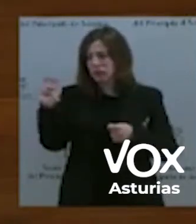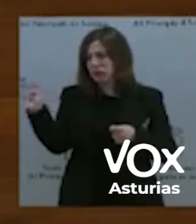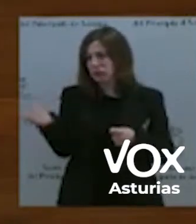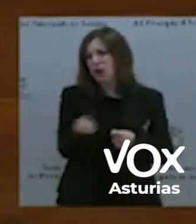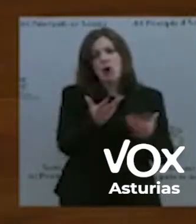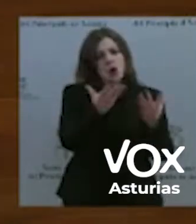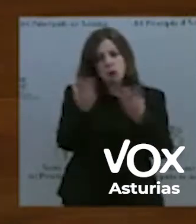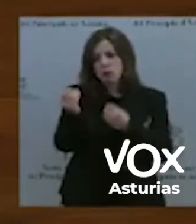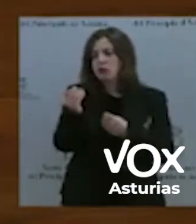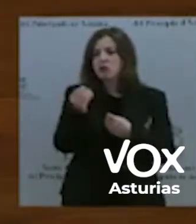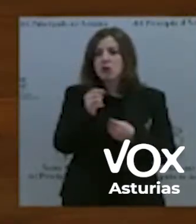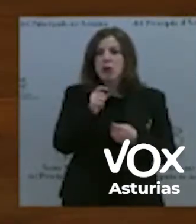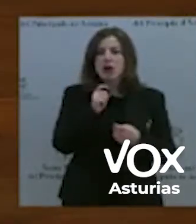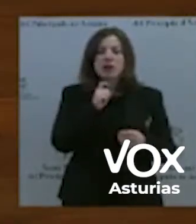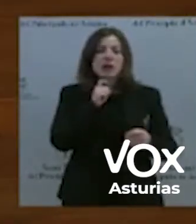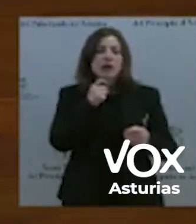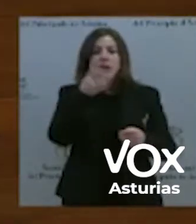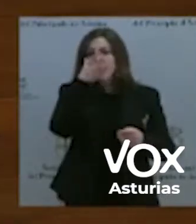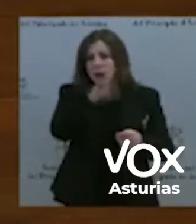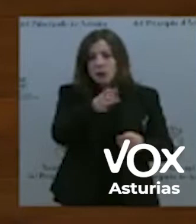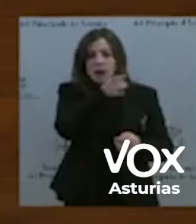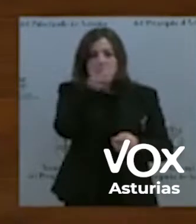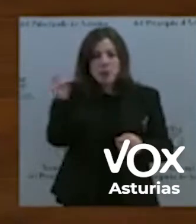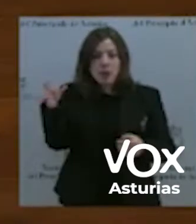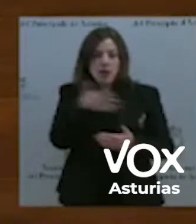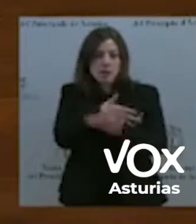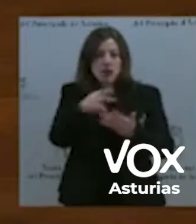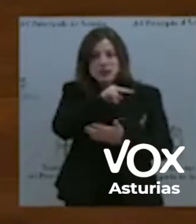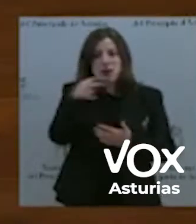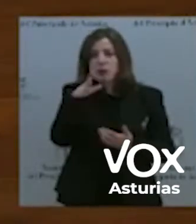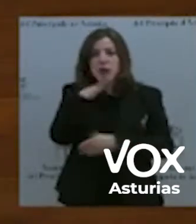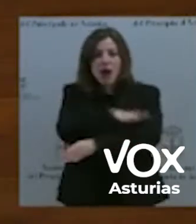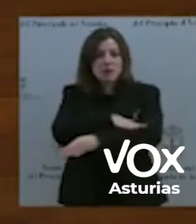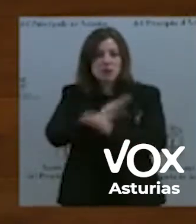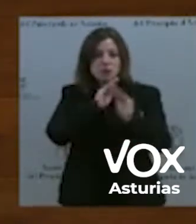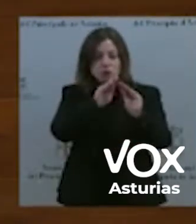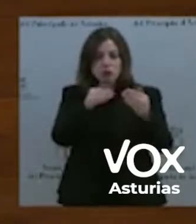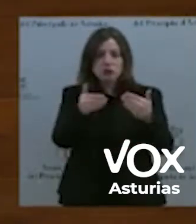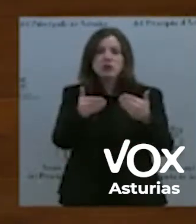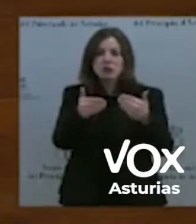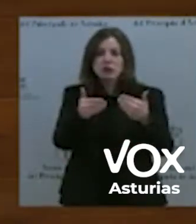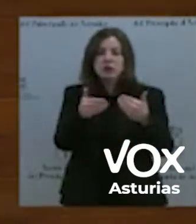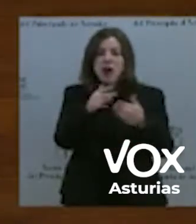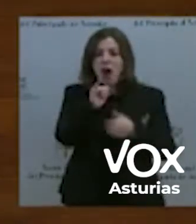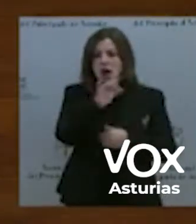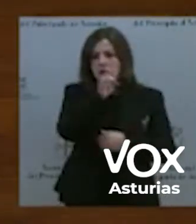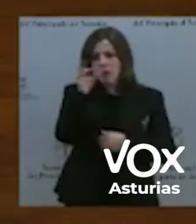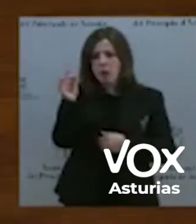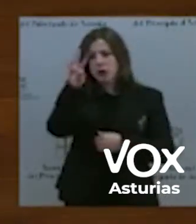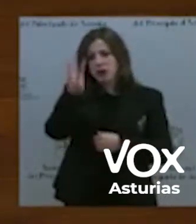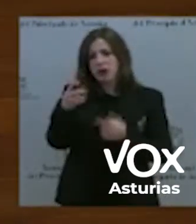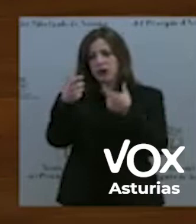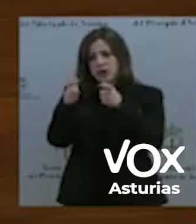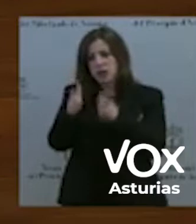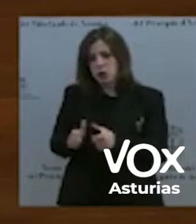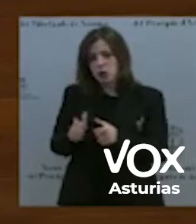que su administración mantiene con todo el tercer sector. La del supersolidario gobierno asturiano